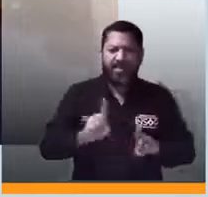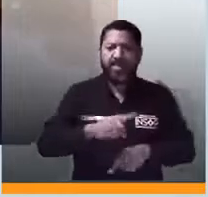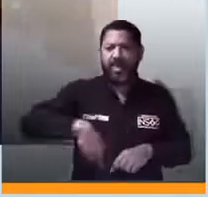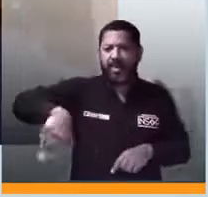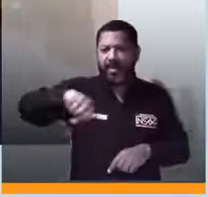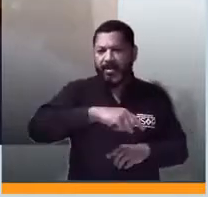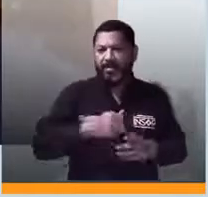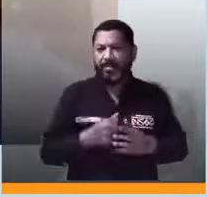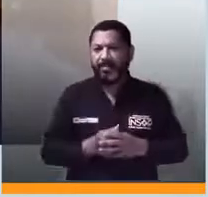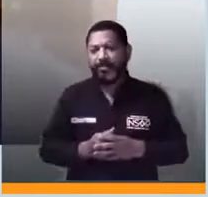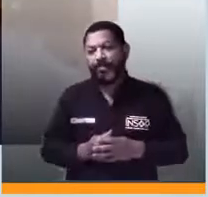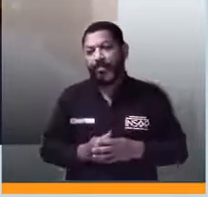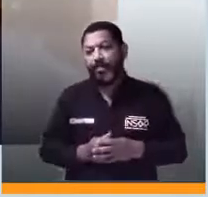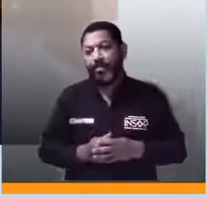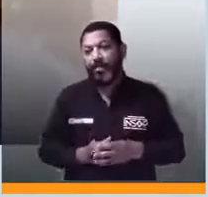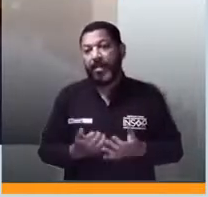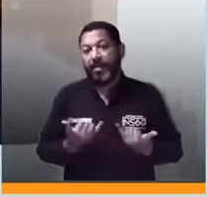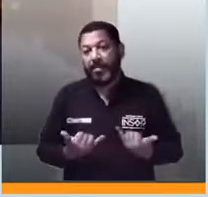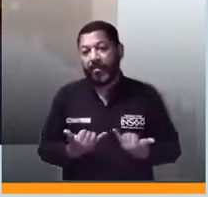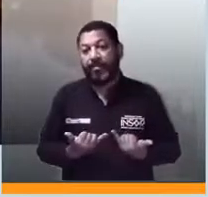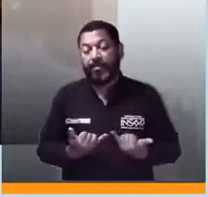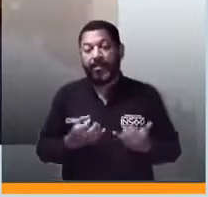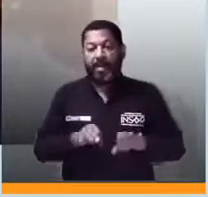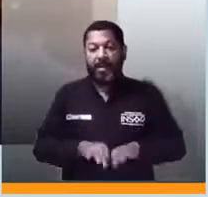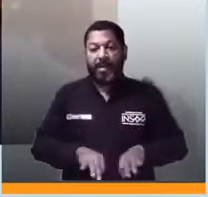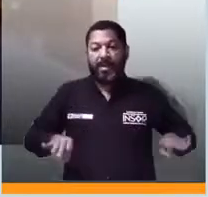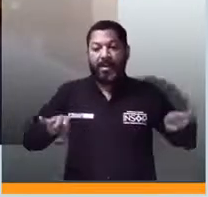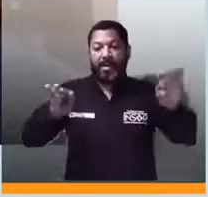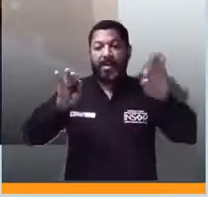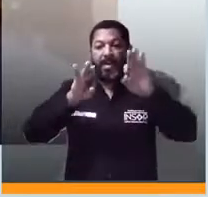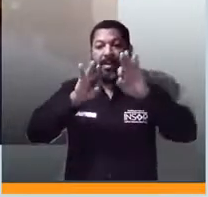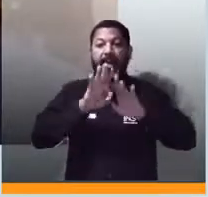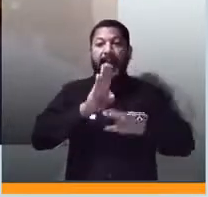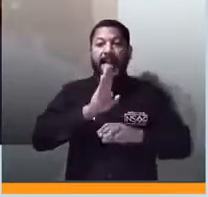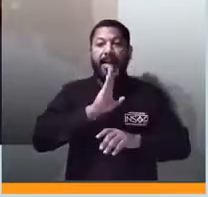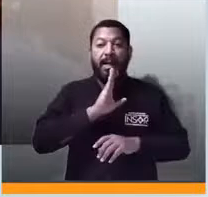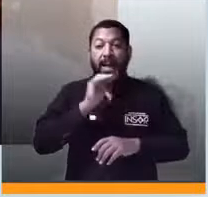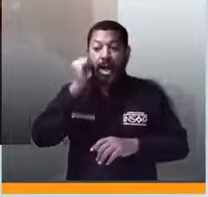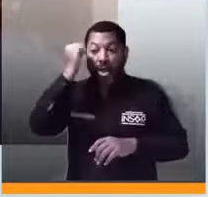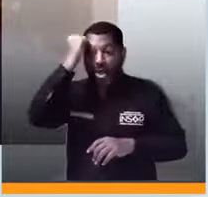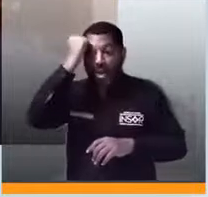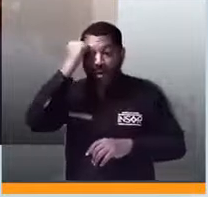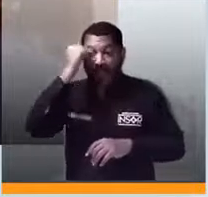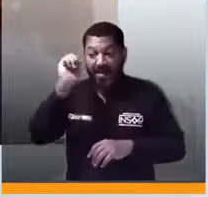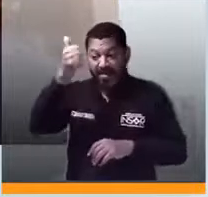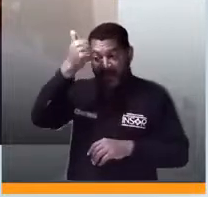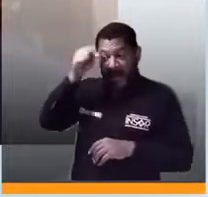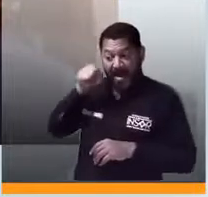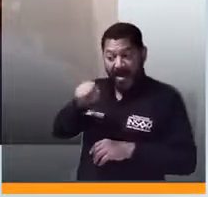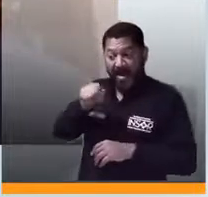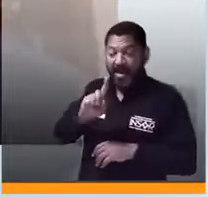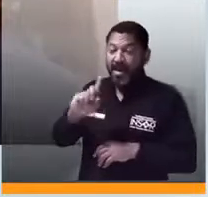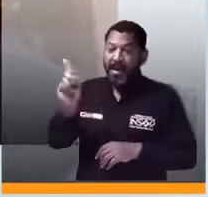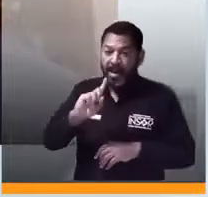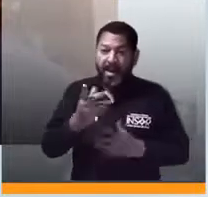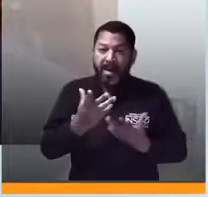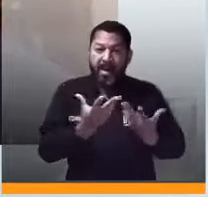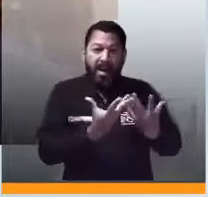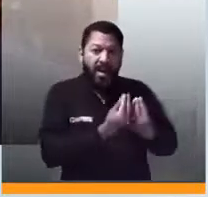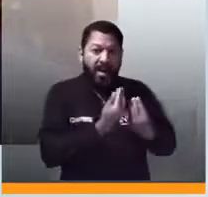estudiantes. Entonces, aquí entra a jugar un papel muy importante, no solamente la docencia, sino, por ejemplo, el Departamento de